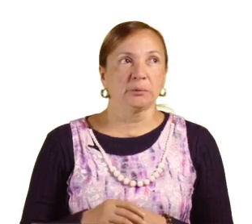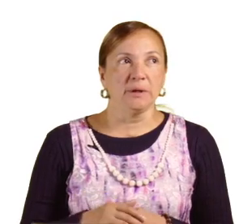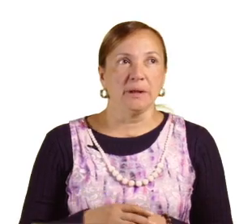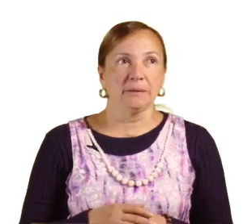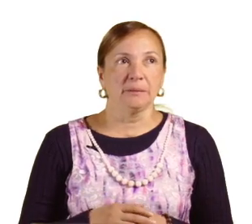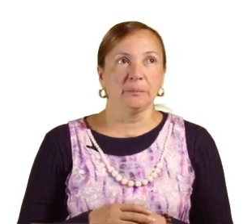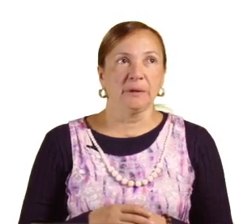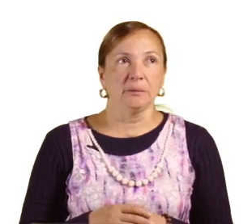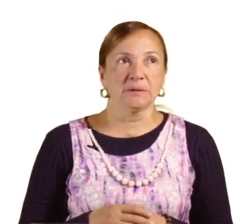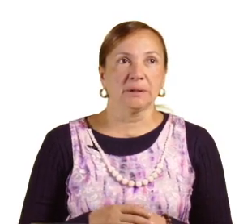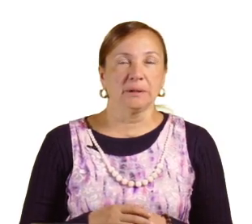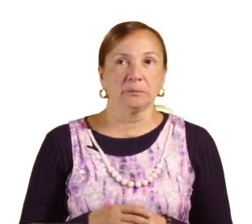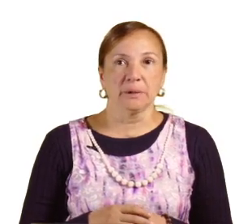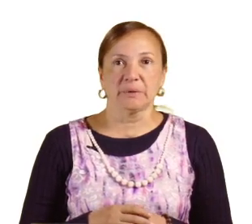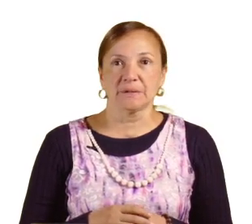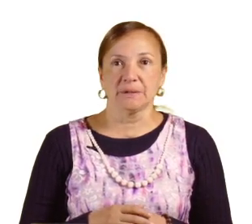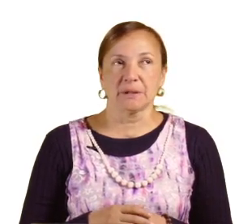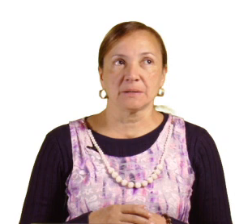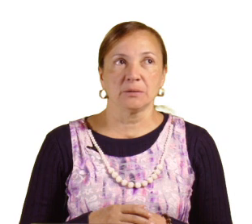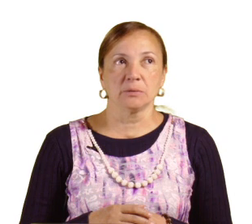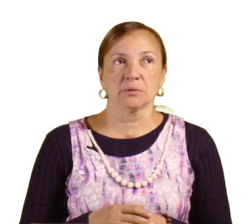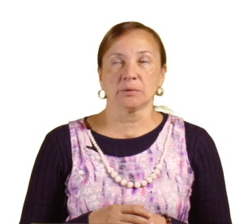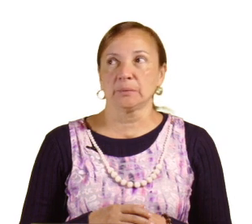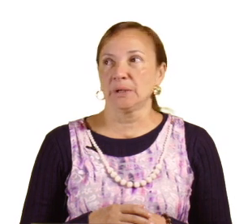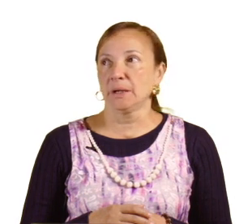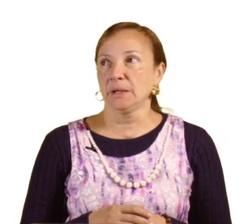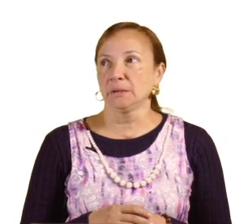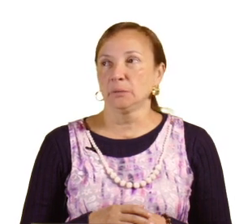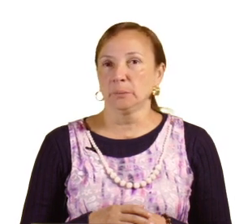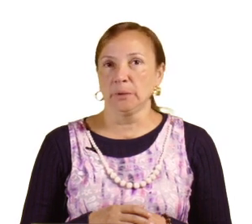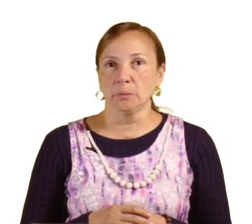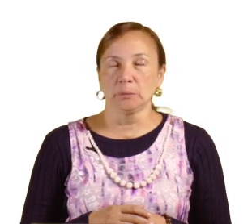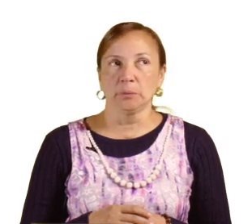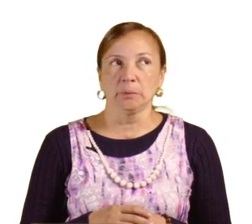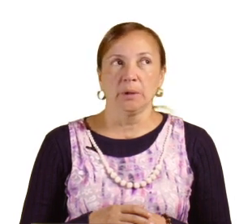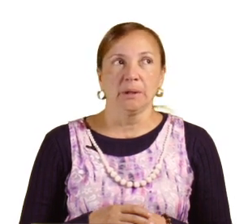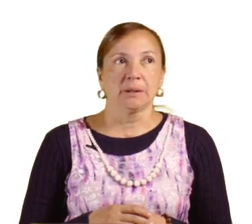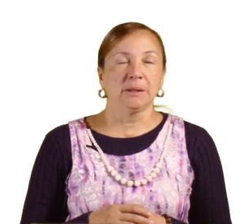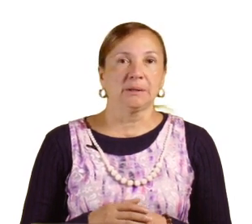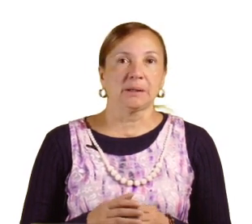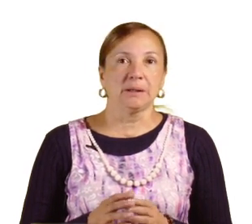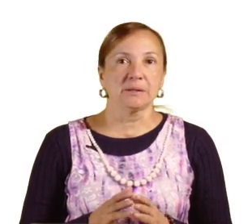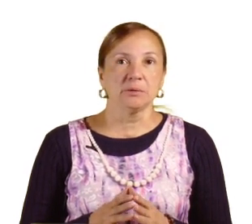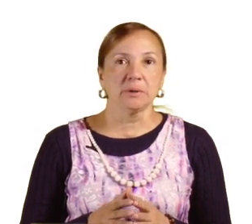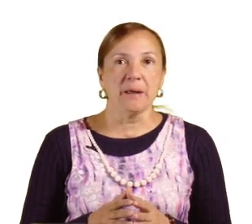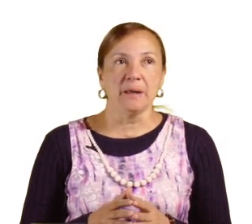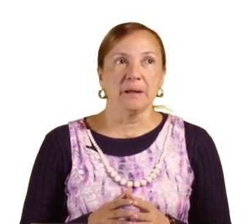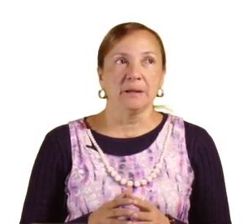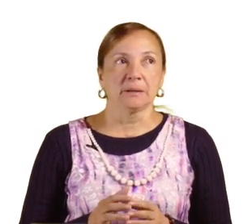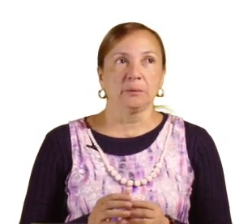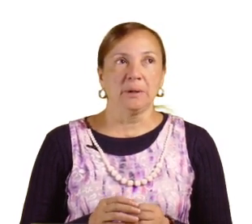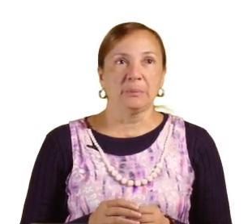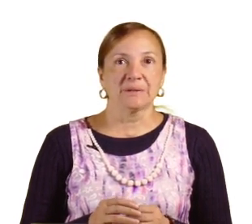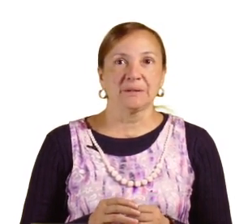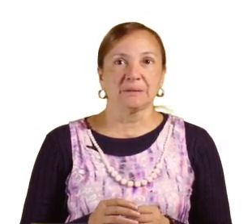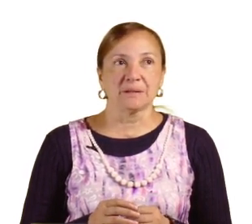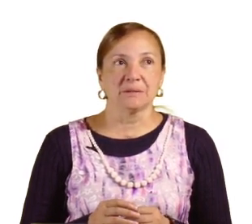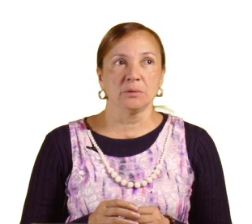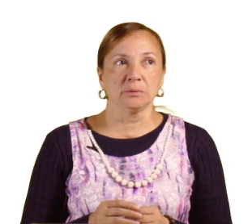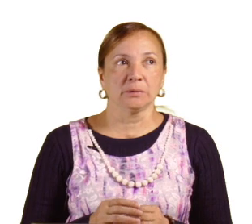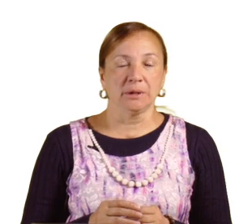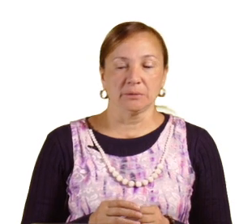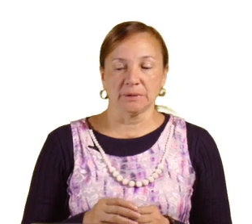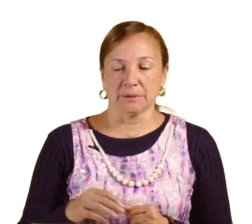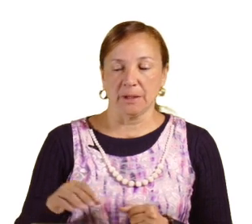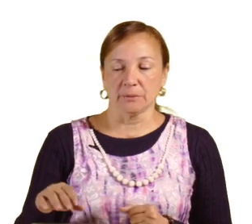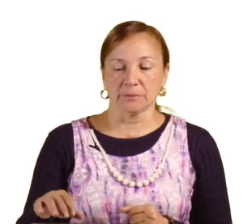esta oportunidad vengo a hacerles una presentación sobre la NIC número 1 que está relacionada con la